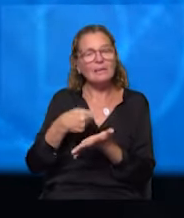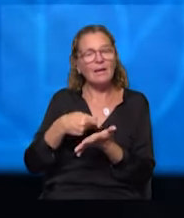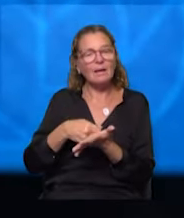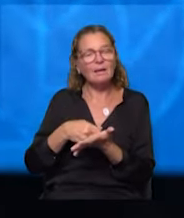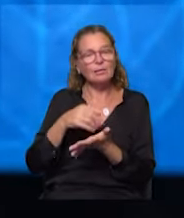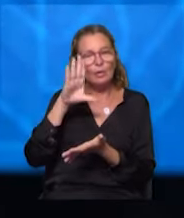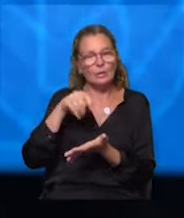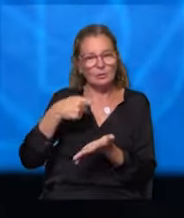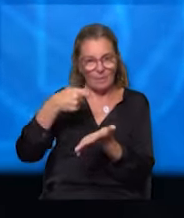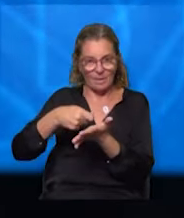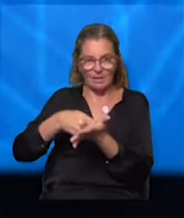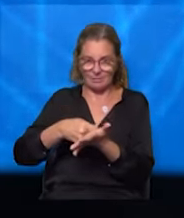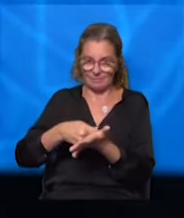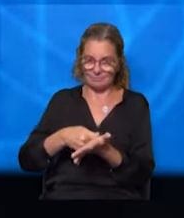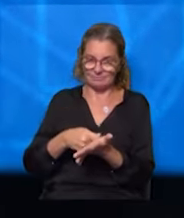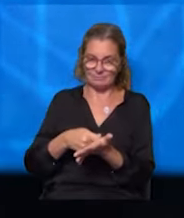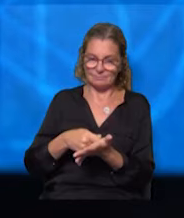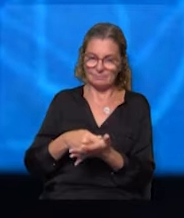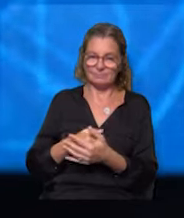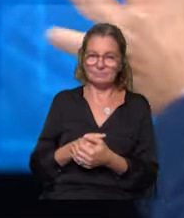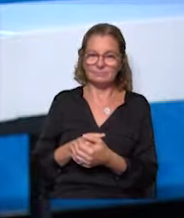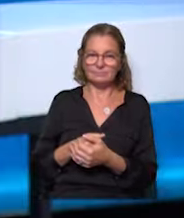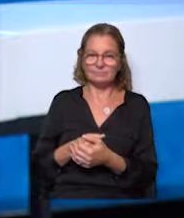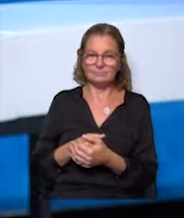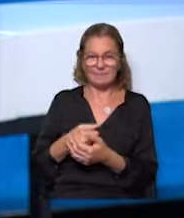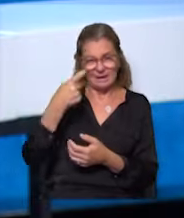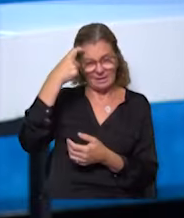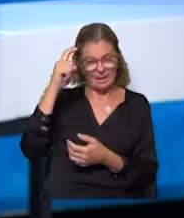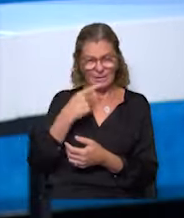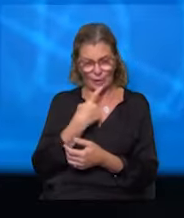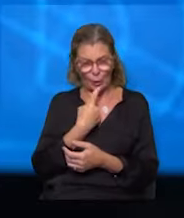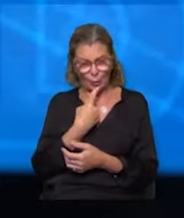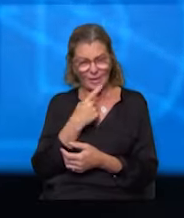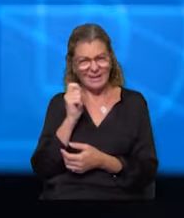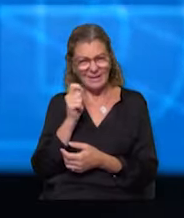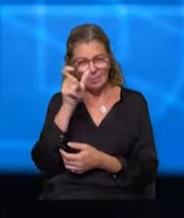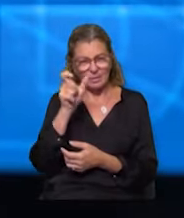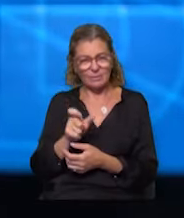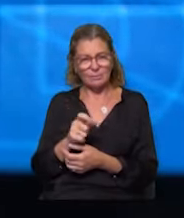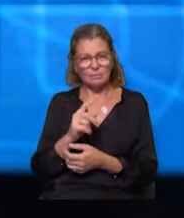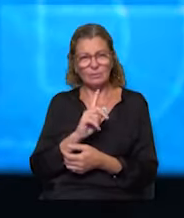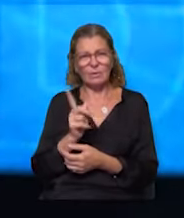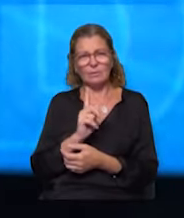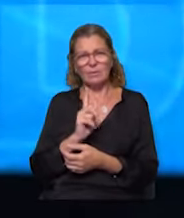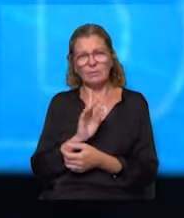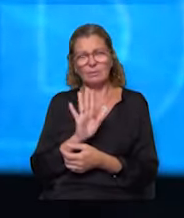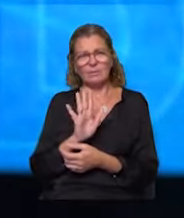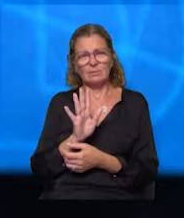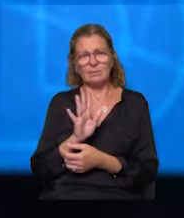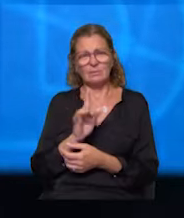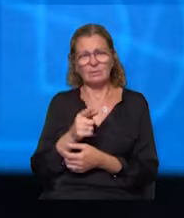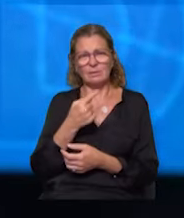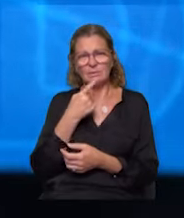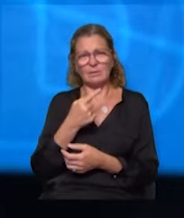porque todo esto era por plata tenés idea sospechas quién puede llegar a ser que esté detrás no no no no y creo que no nos